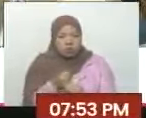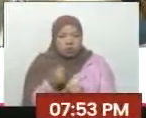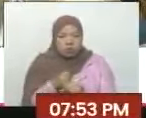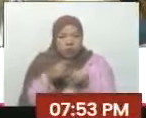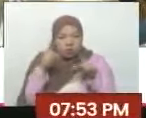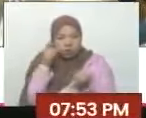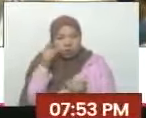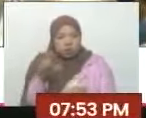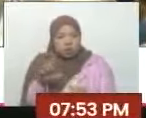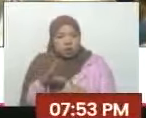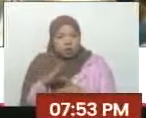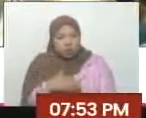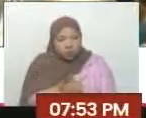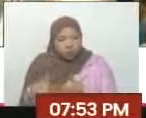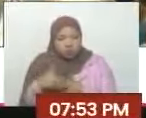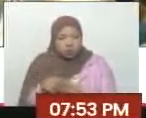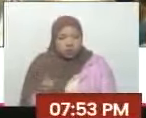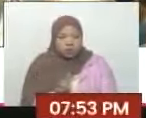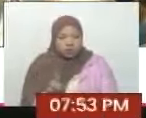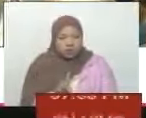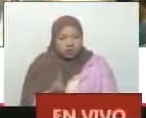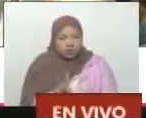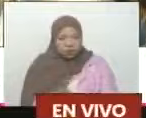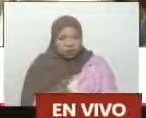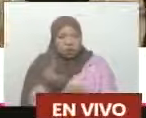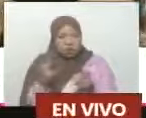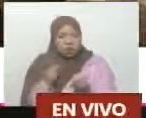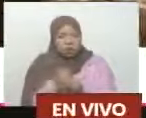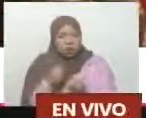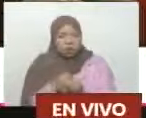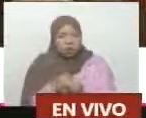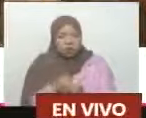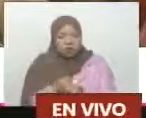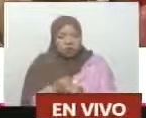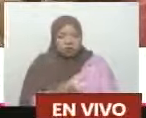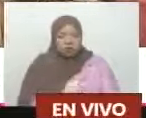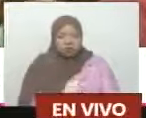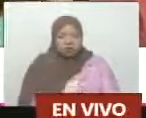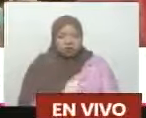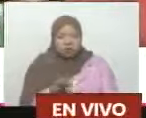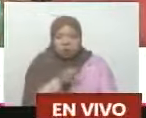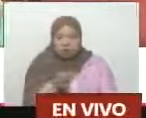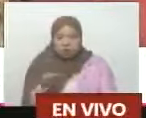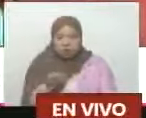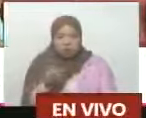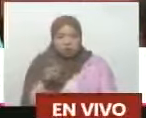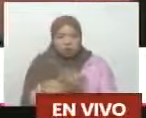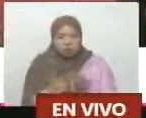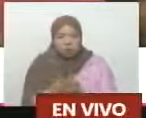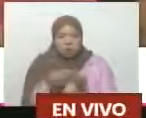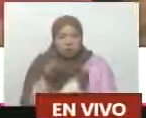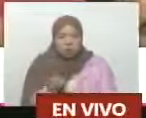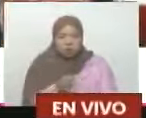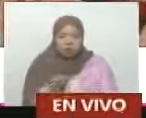de Sudamérica, Venezuela, a nivel de su nueva economía. Estamos en el camino correcto, estamos en el camino